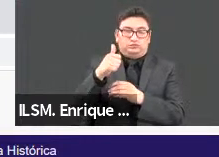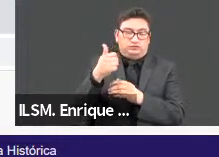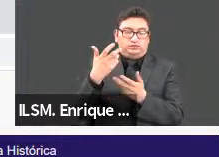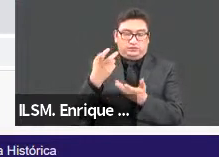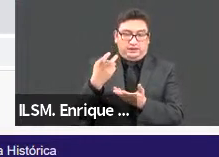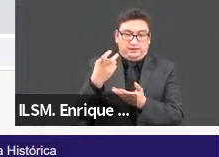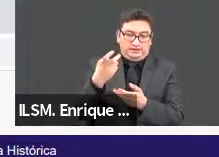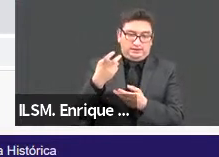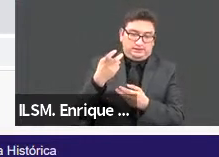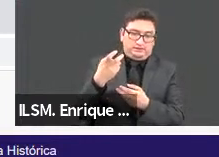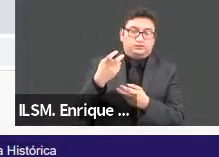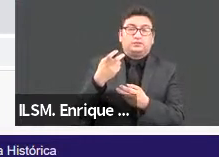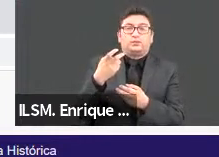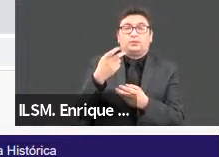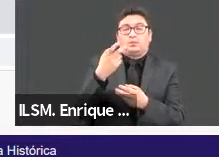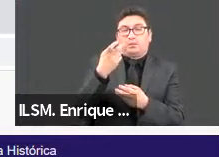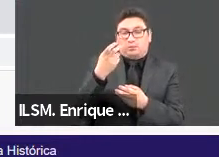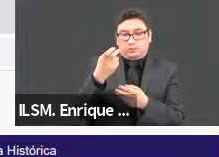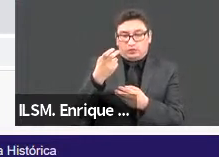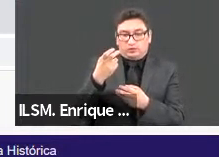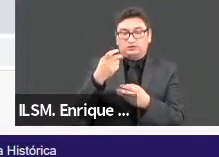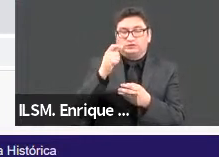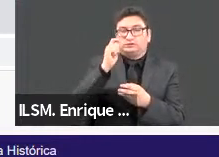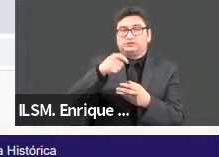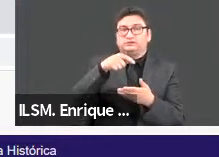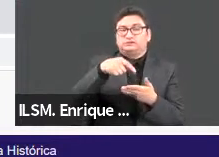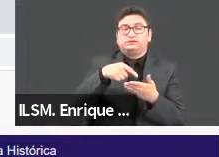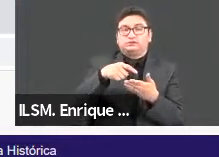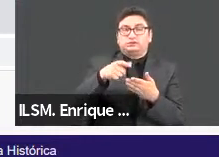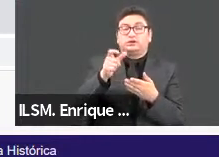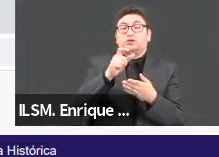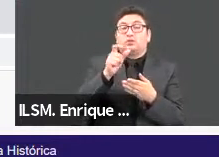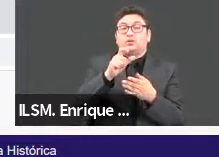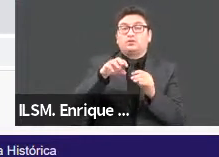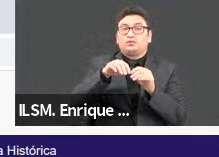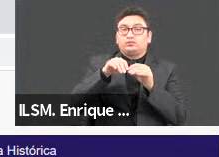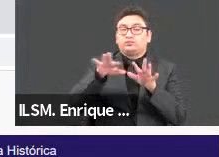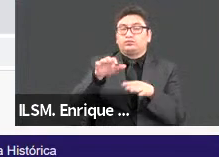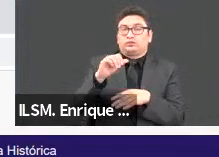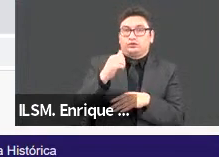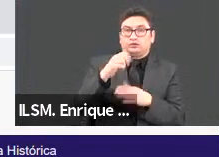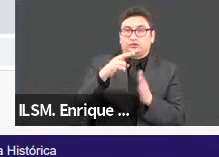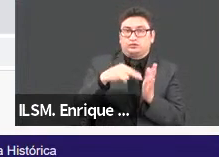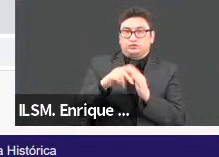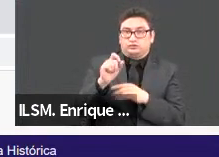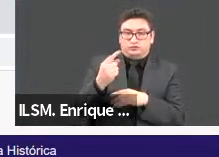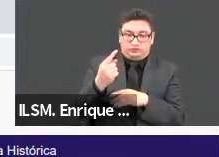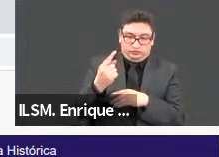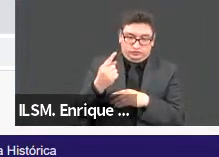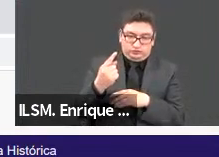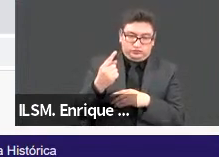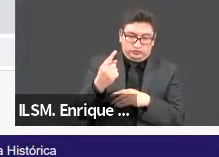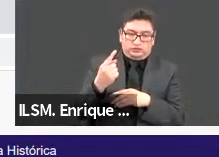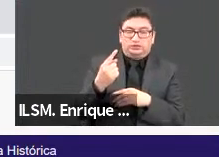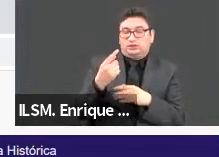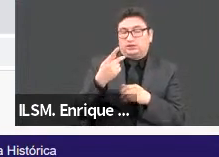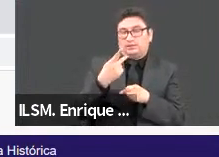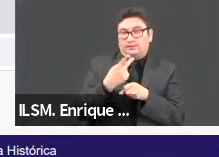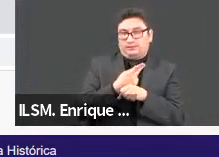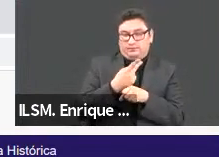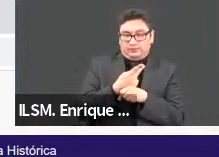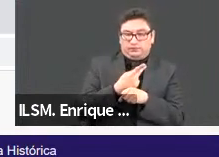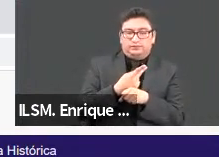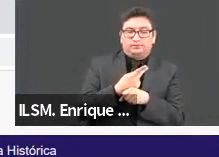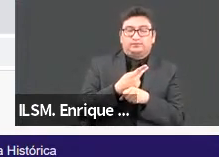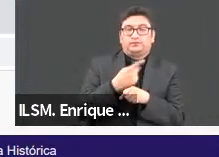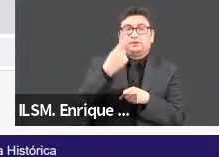¿correcto? Entonces, y aquí estamos hablando que fue publicada en agosto precisamente de 2021. ¿Qué es lo que va a pasar aquí? Bueno,